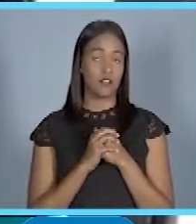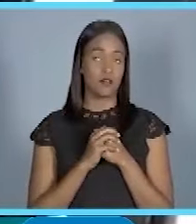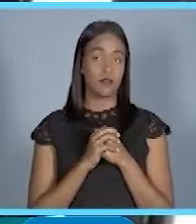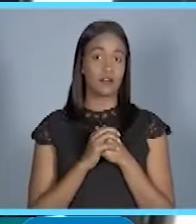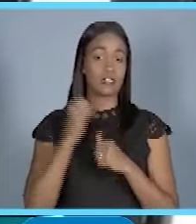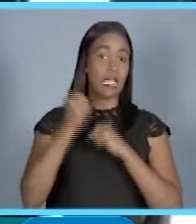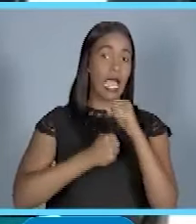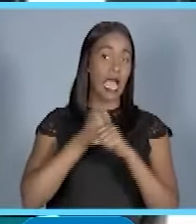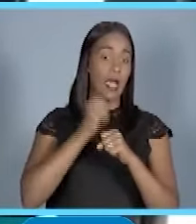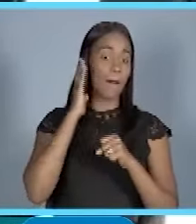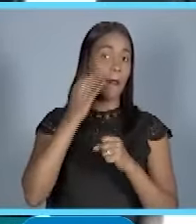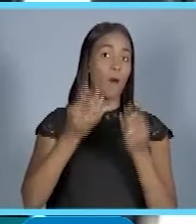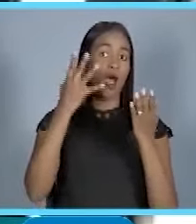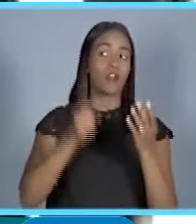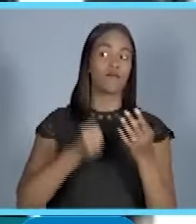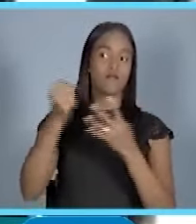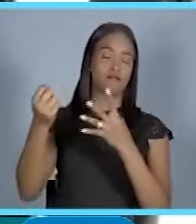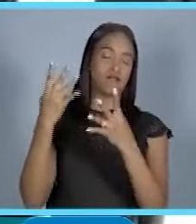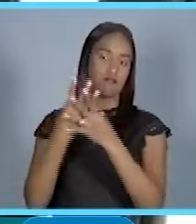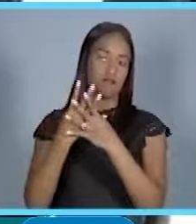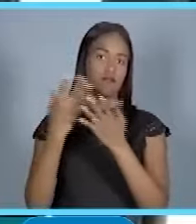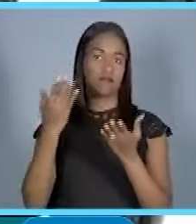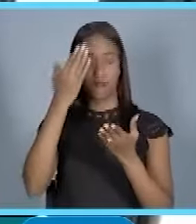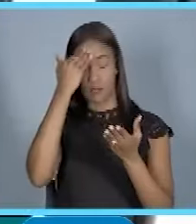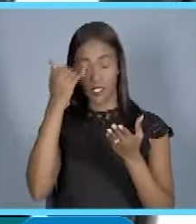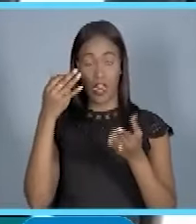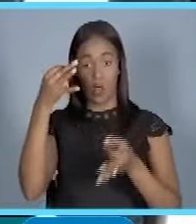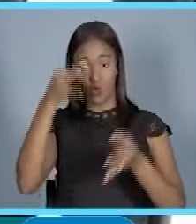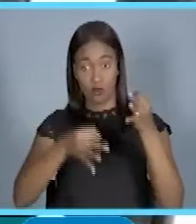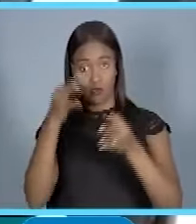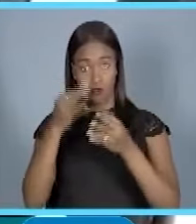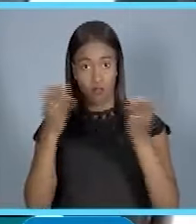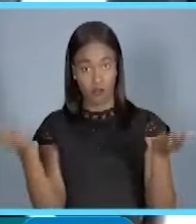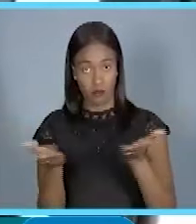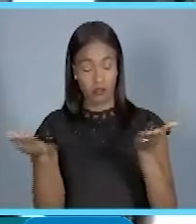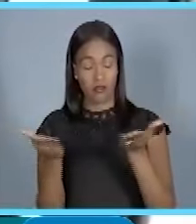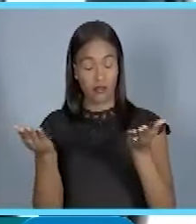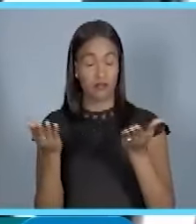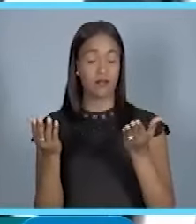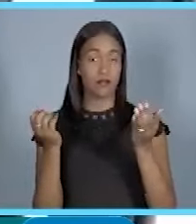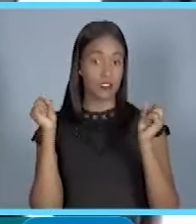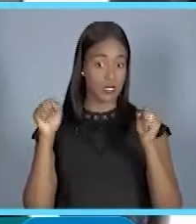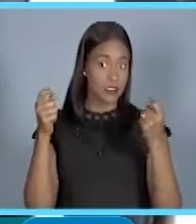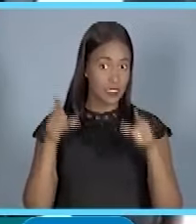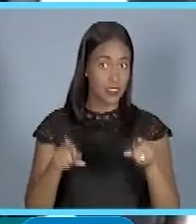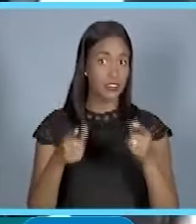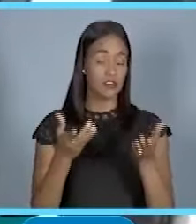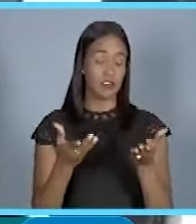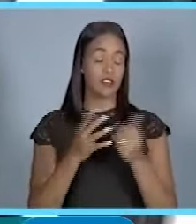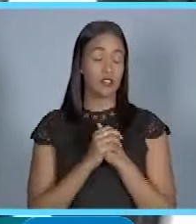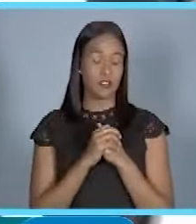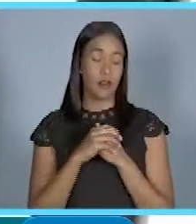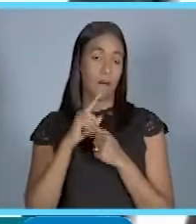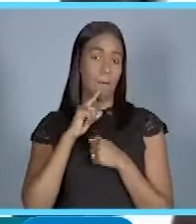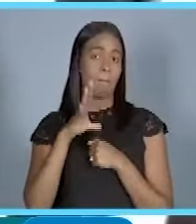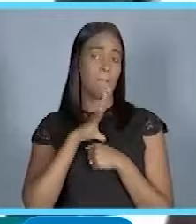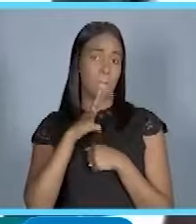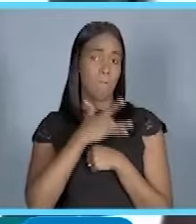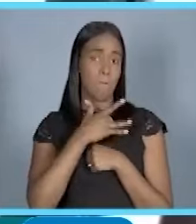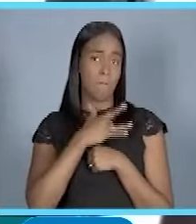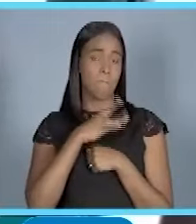los años que le canten ahora, porque nosotros necesitamos justicia. ¿Cómo te sientes tú con esta decisión? Bien, me siento